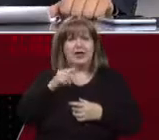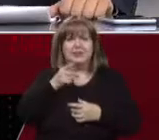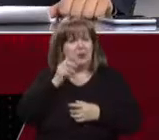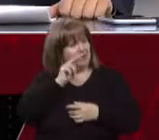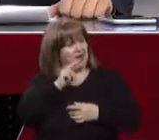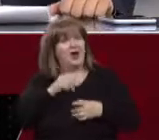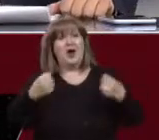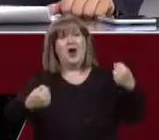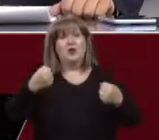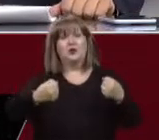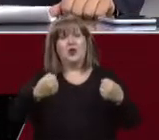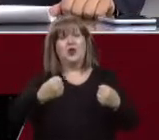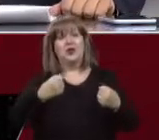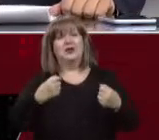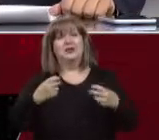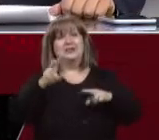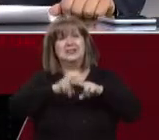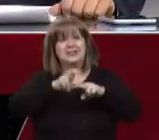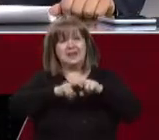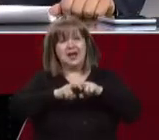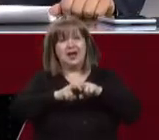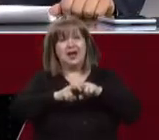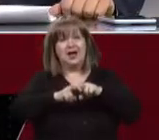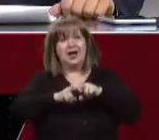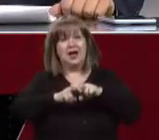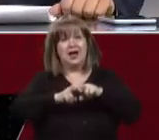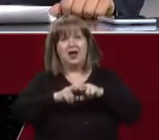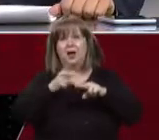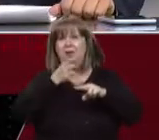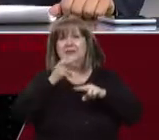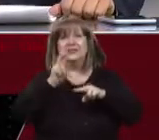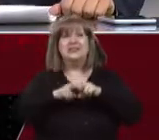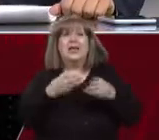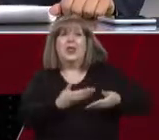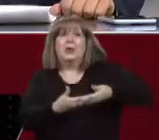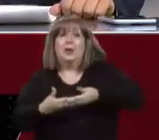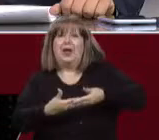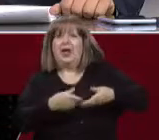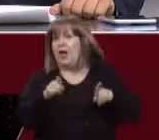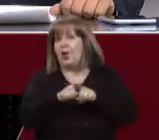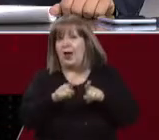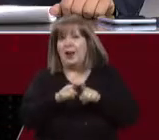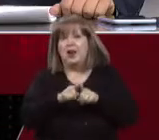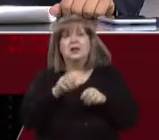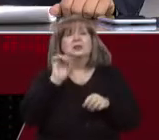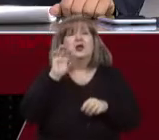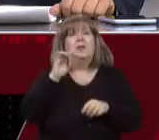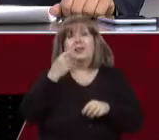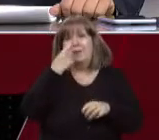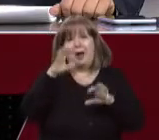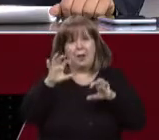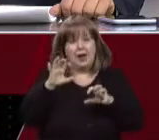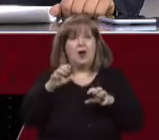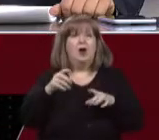sillita y como unos pretales que inclusive se ponen en el cinturón de seguridad. Claro, es igual que una silla de bebé. Uh-huh. La idea es que el animal, o